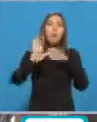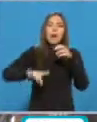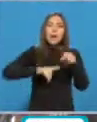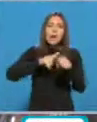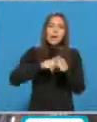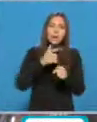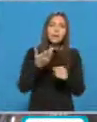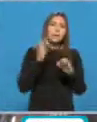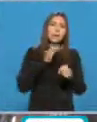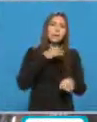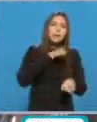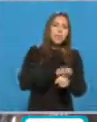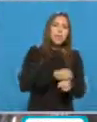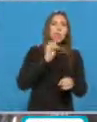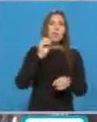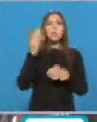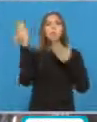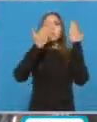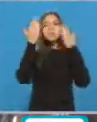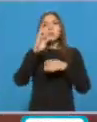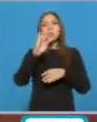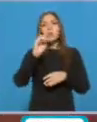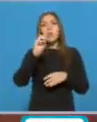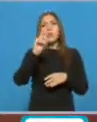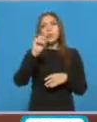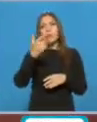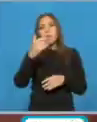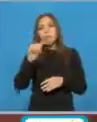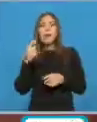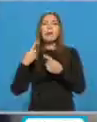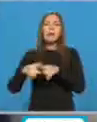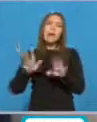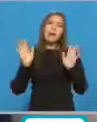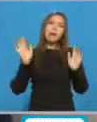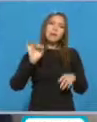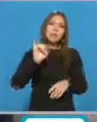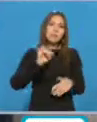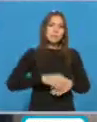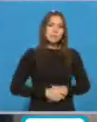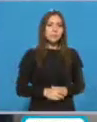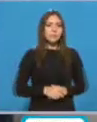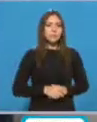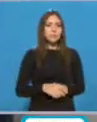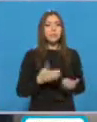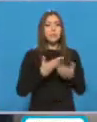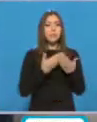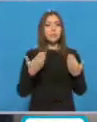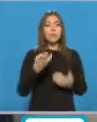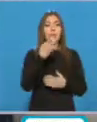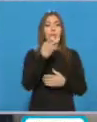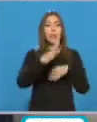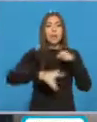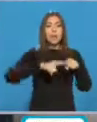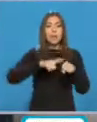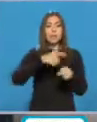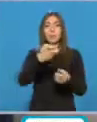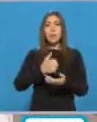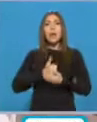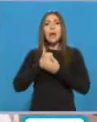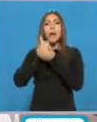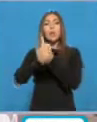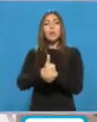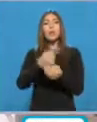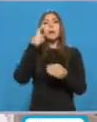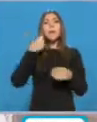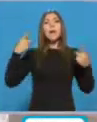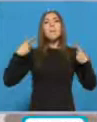biología, etc. Ahorita son muy importantes, ya que este animal está haciendo la ayuda para las personas con Alzheimer, con las personas